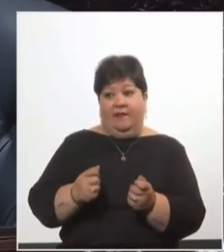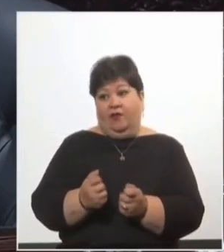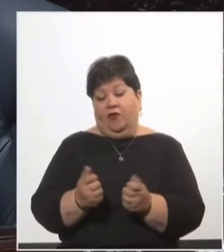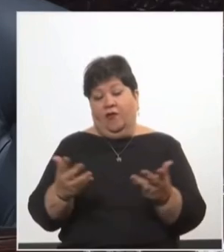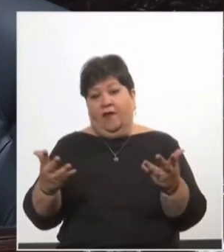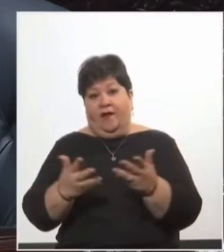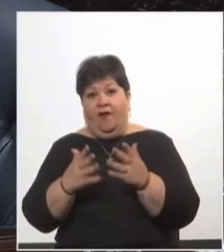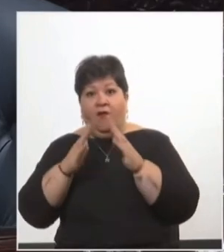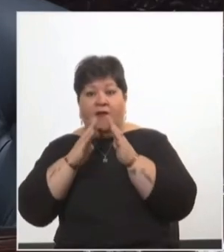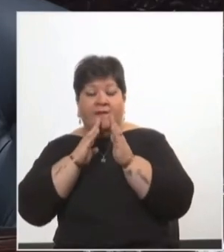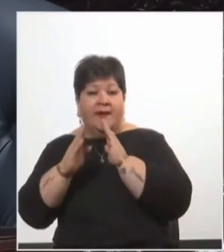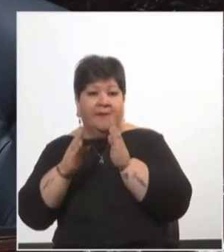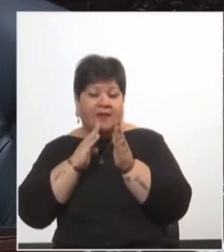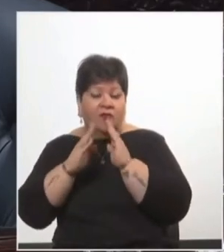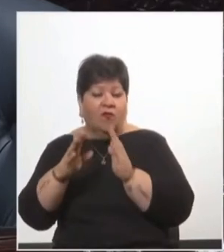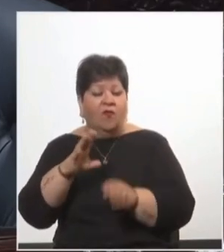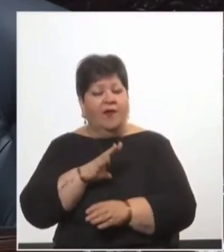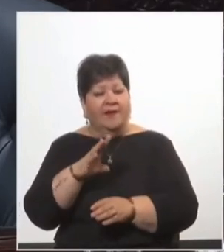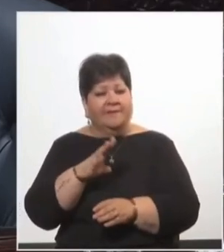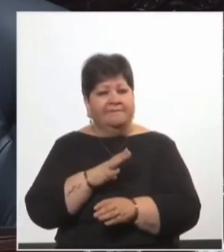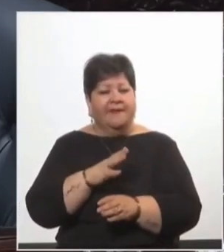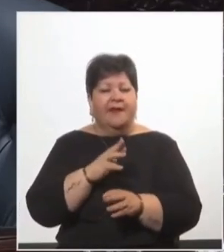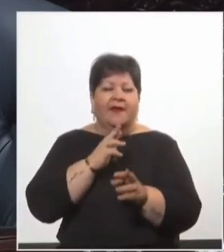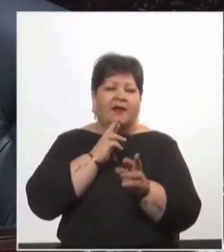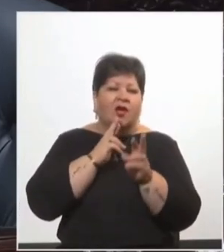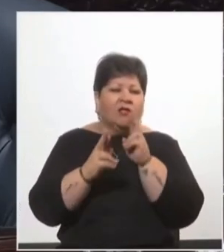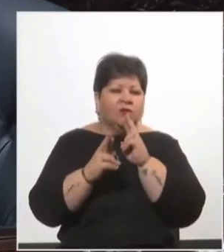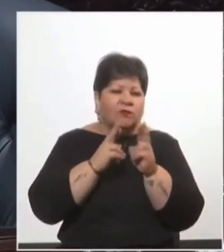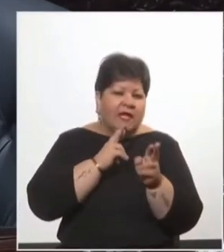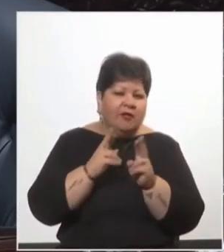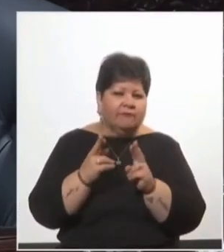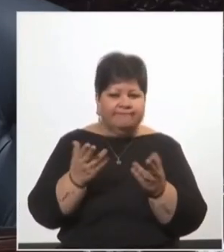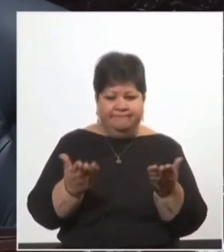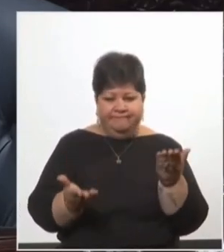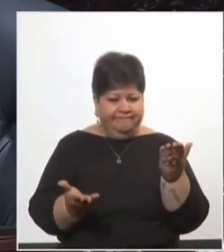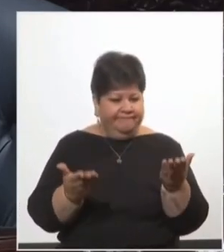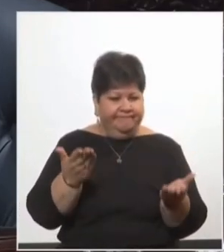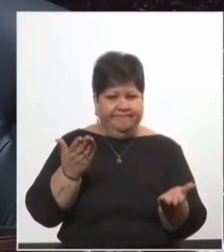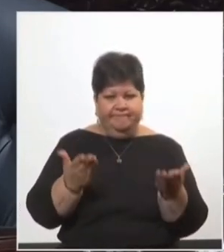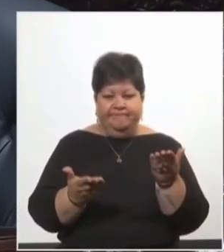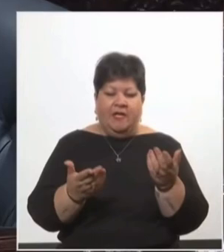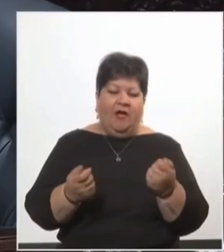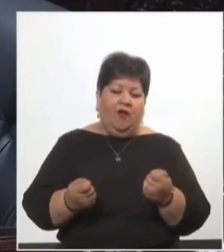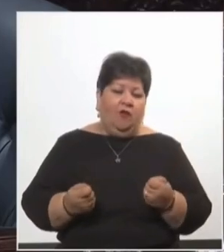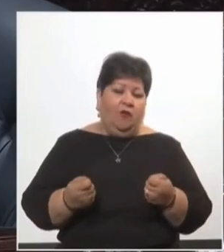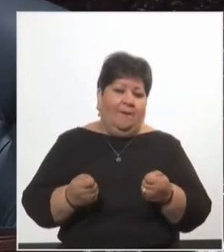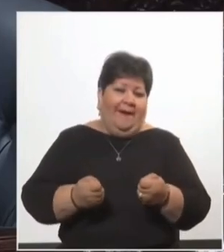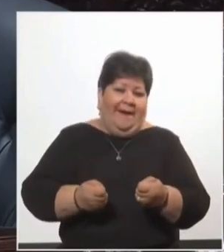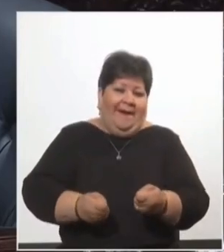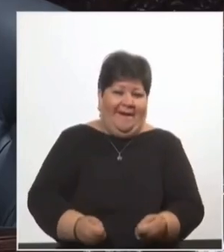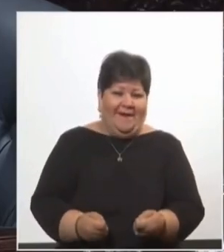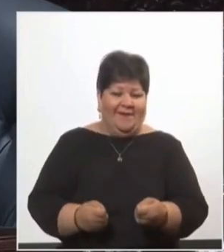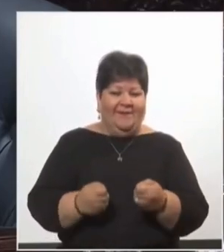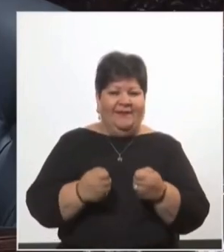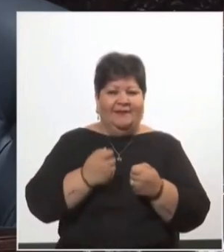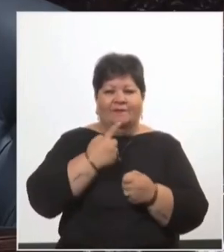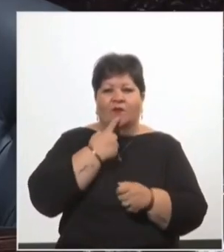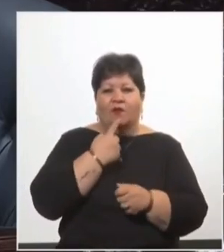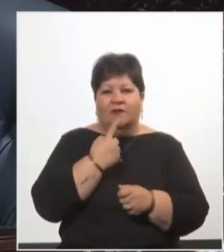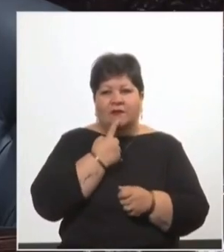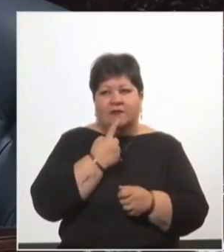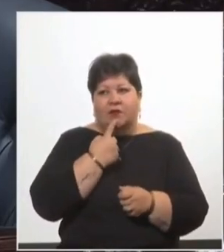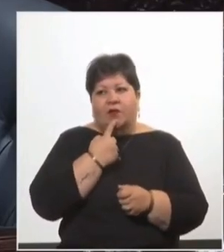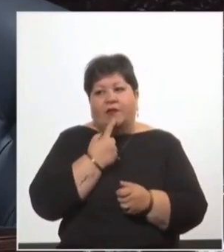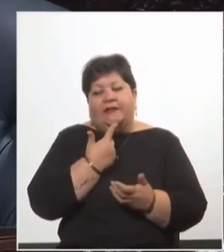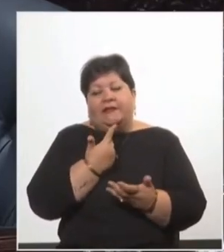En la discusión de los resultados, bueno, está bien, pongamos el énfasis político, porque no puede darse el